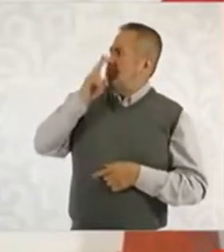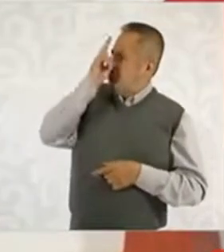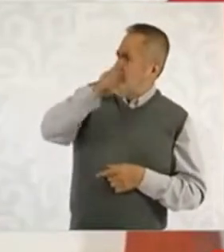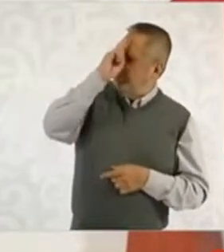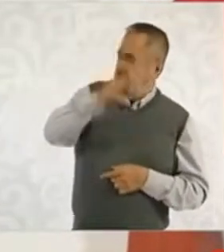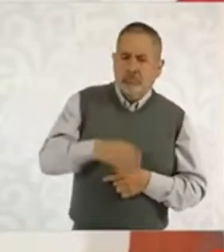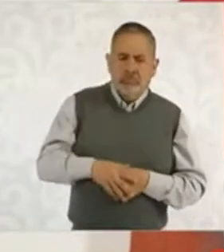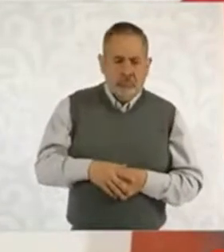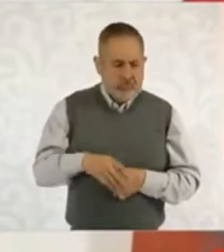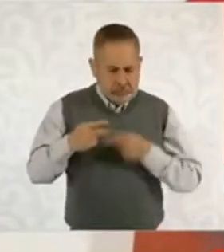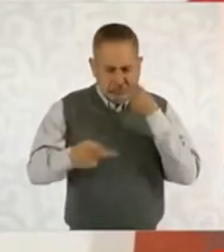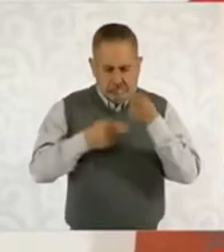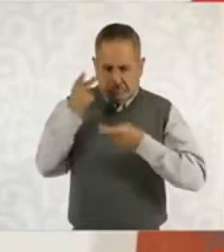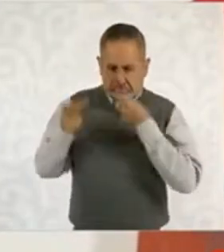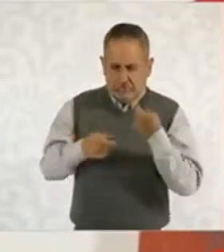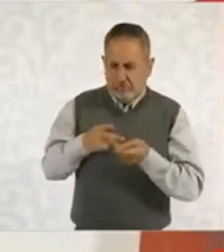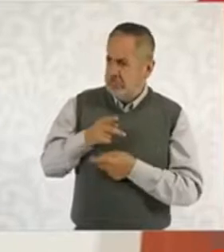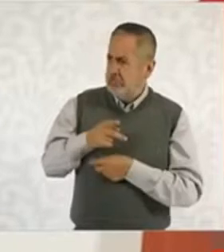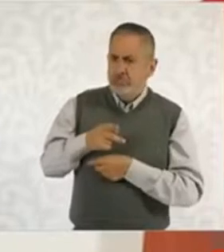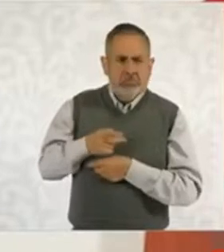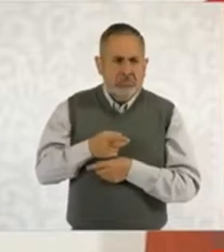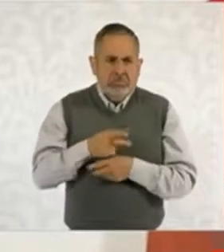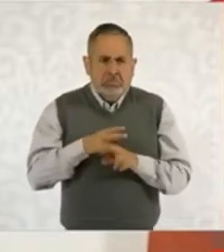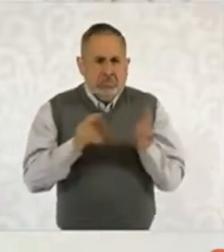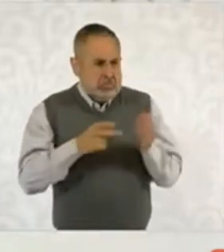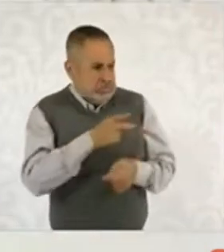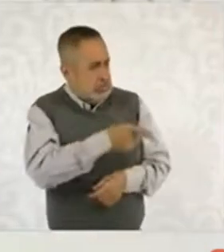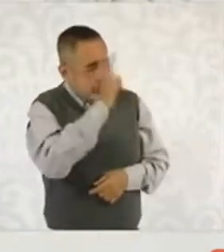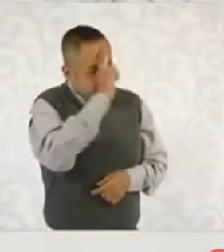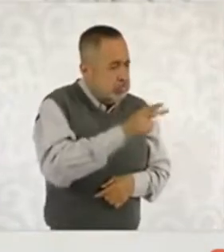a ellos, pero hablan de censura.